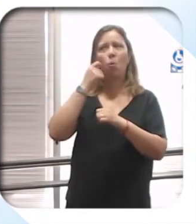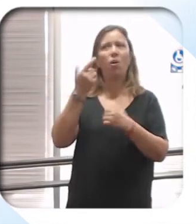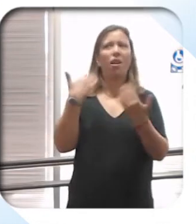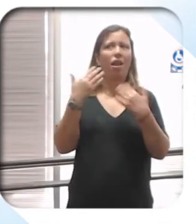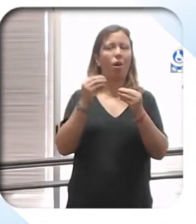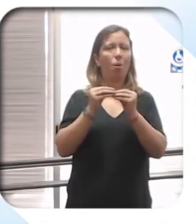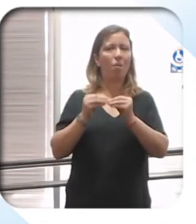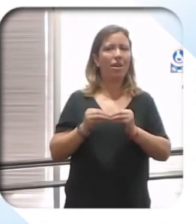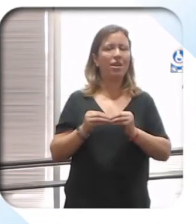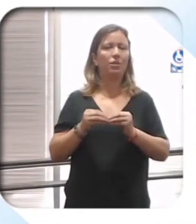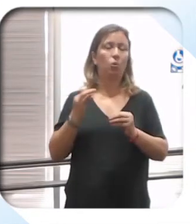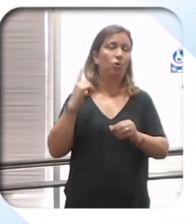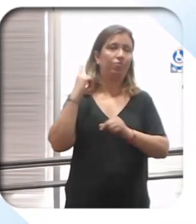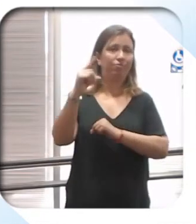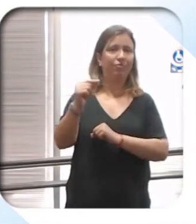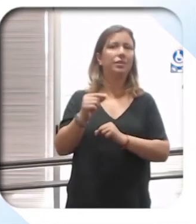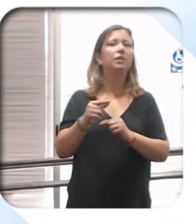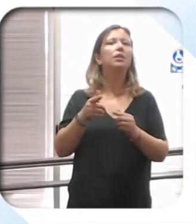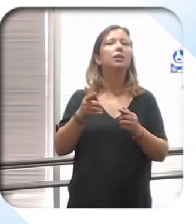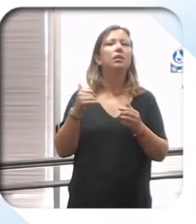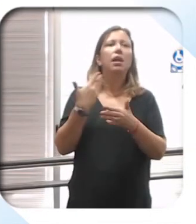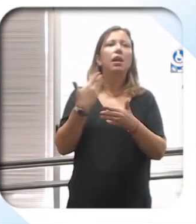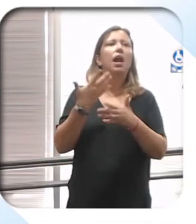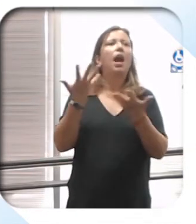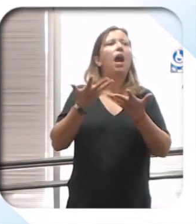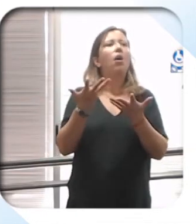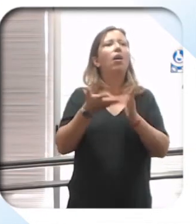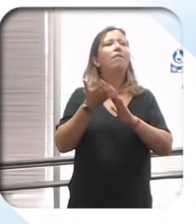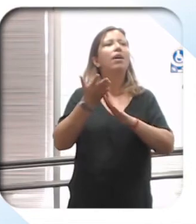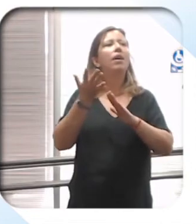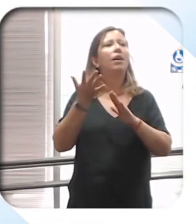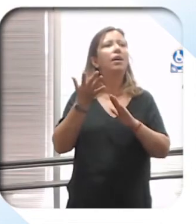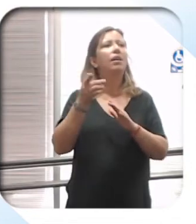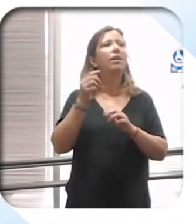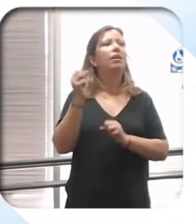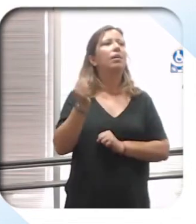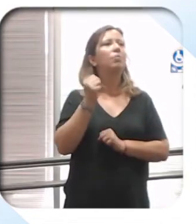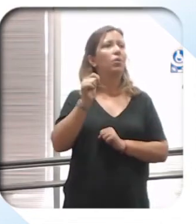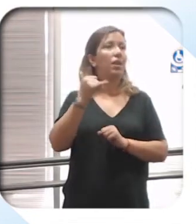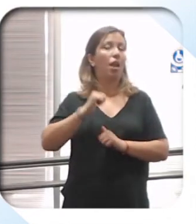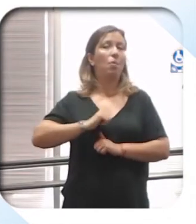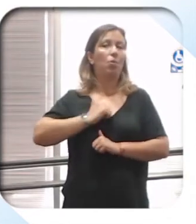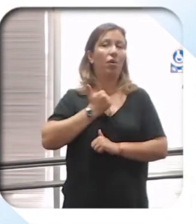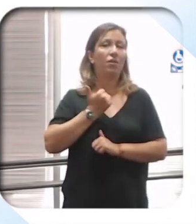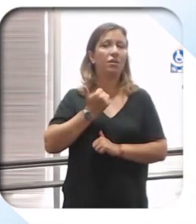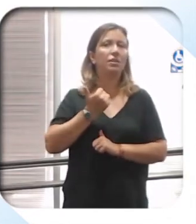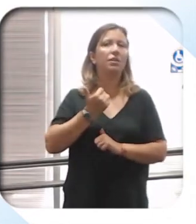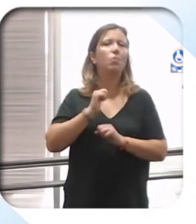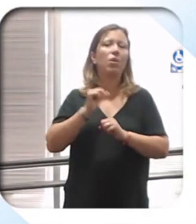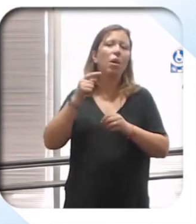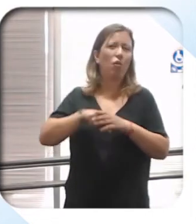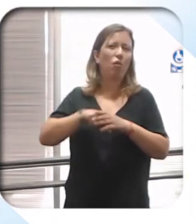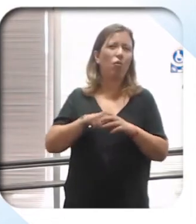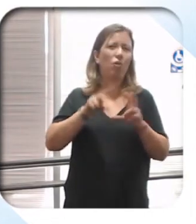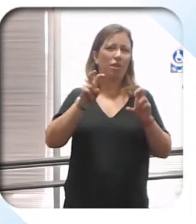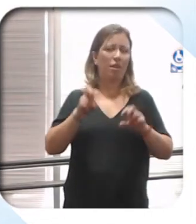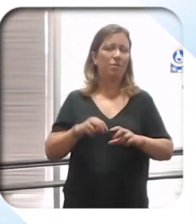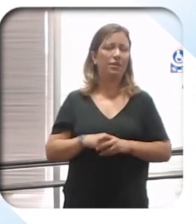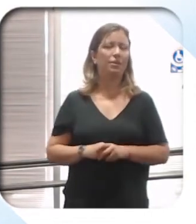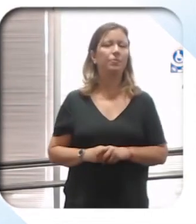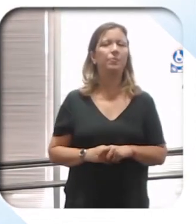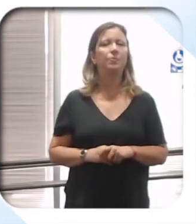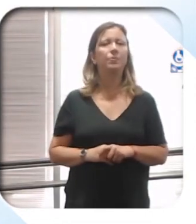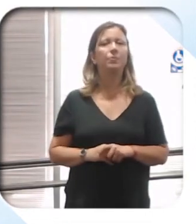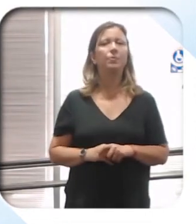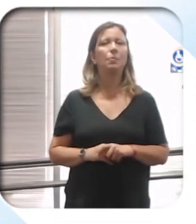buena el aporte que hicieron, pero vamos a ir, entonces voy a aprovechar que ya definieron ciertas cosas para profundizar en otras.